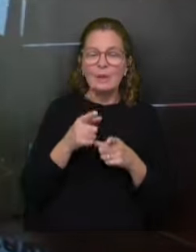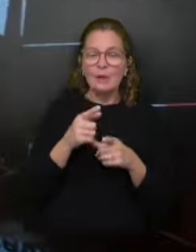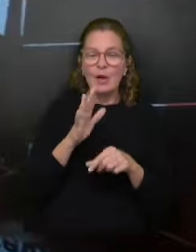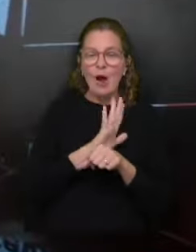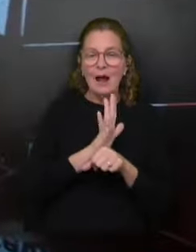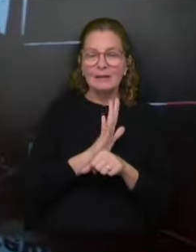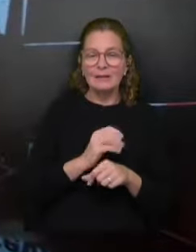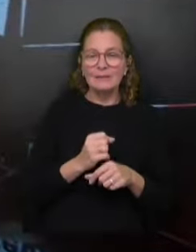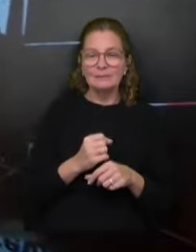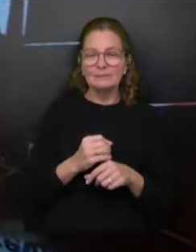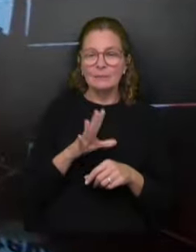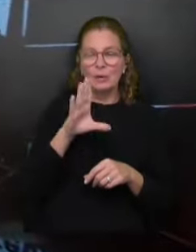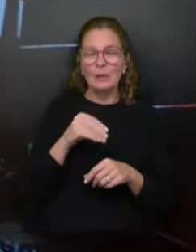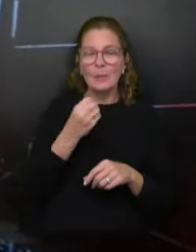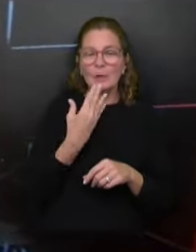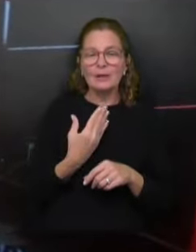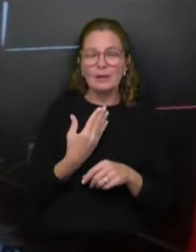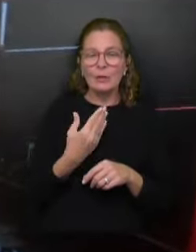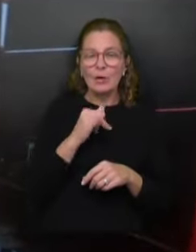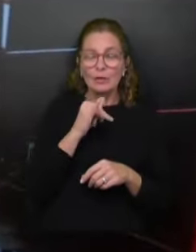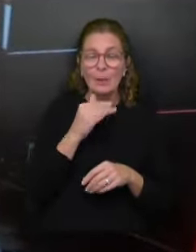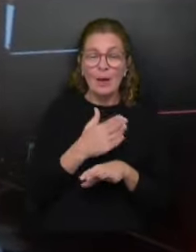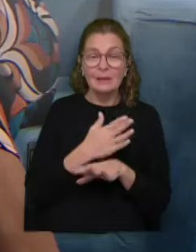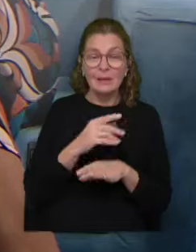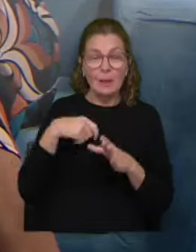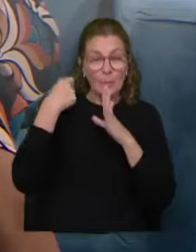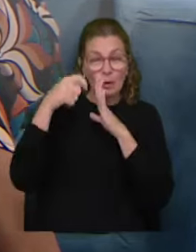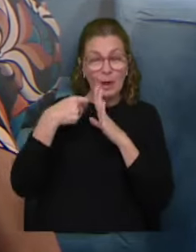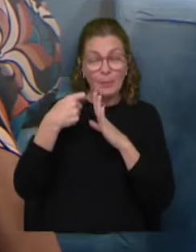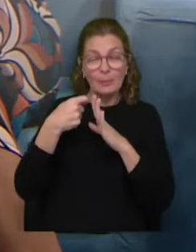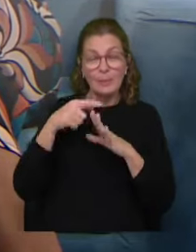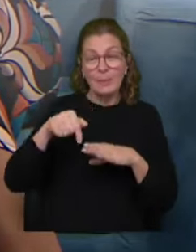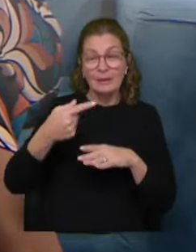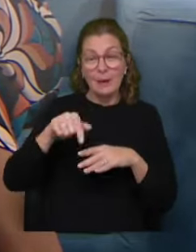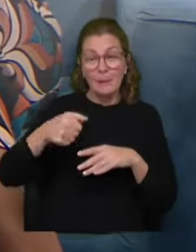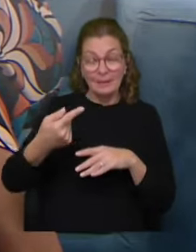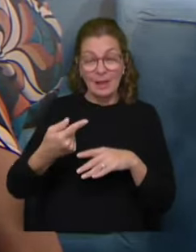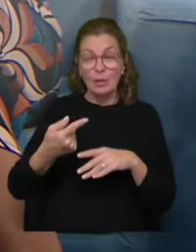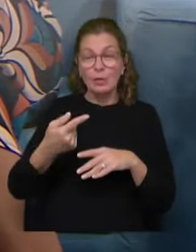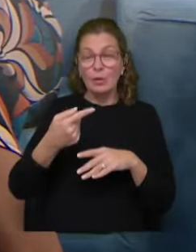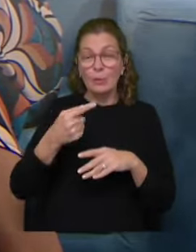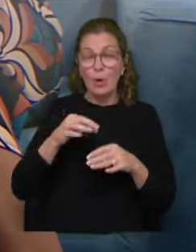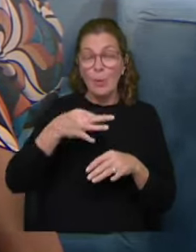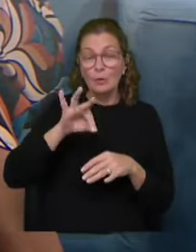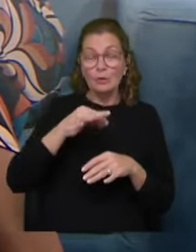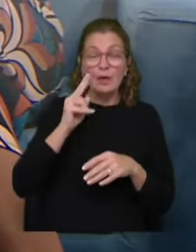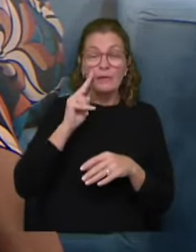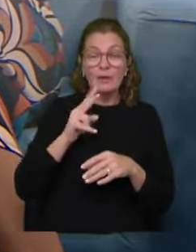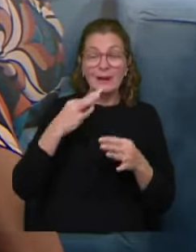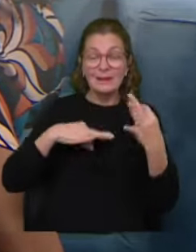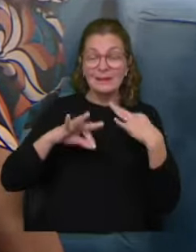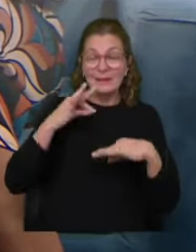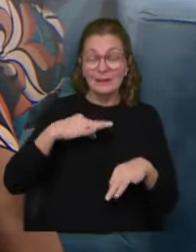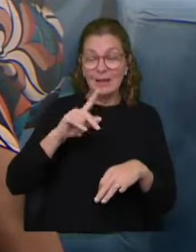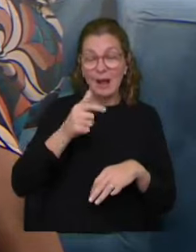arte. Totalmente, porque como contamos al principio del programa, mañana y pasado van a tener la oportunidad de ver en el Teatro